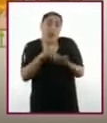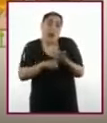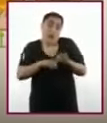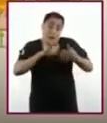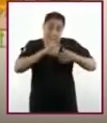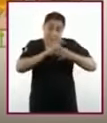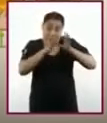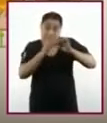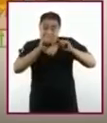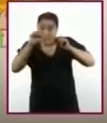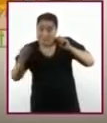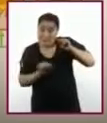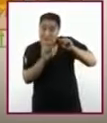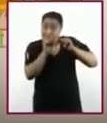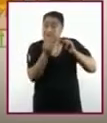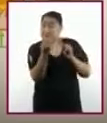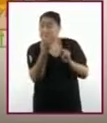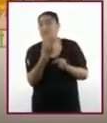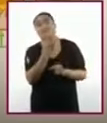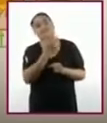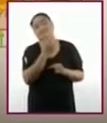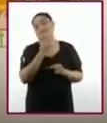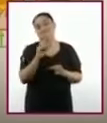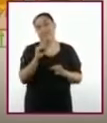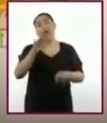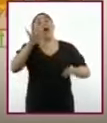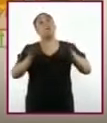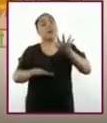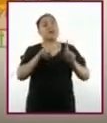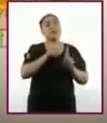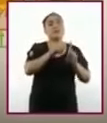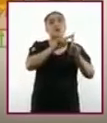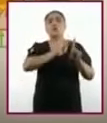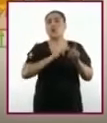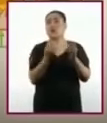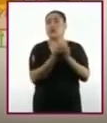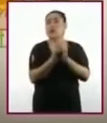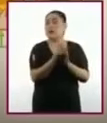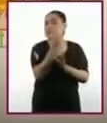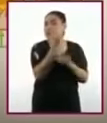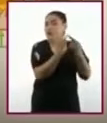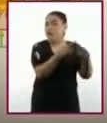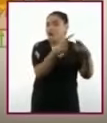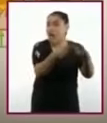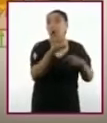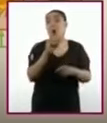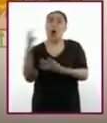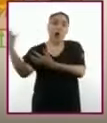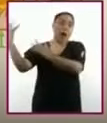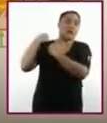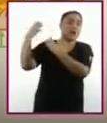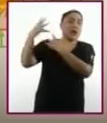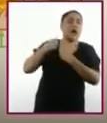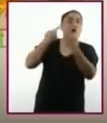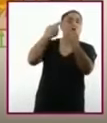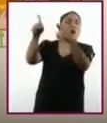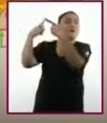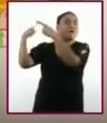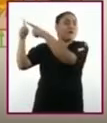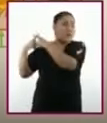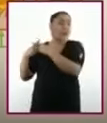tan sencillas debido a que a veces un organismo puede comer diferentes presas o ser consumido por varios depredadores y participar